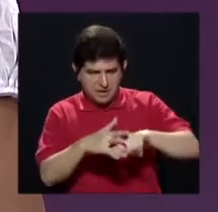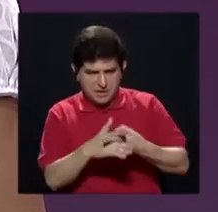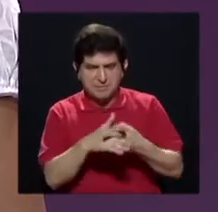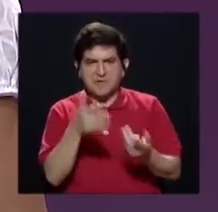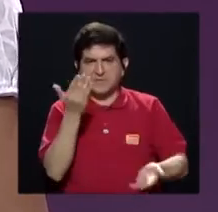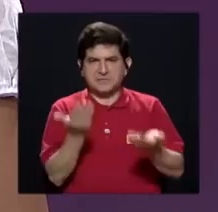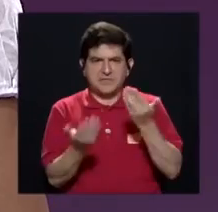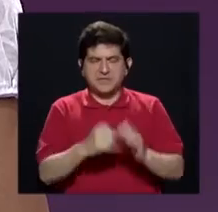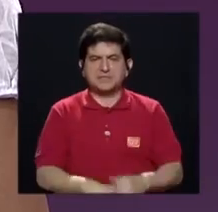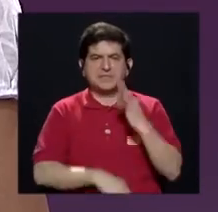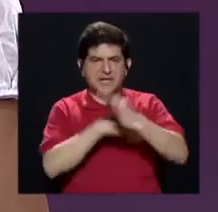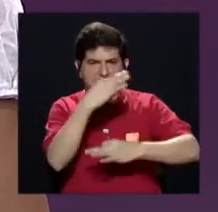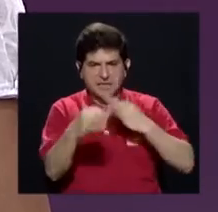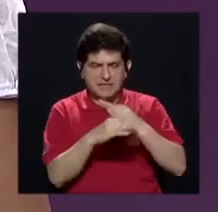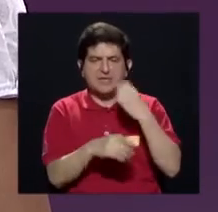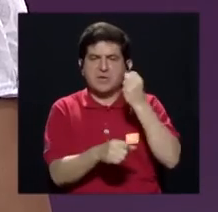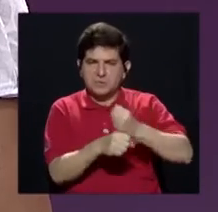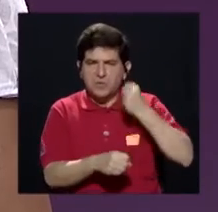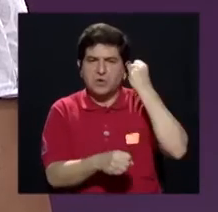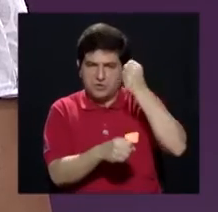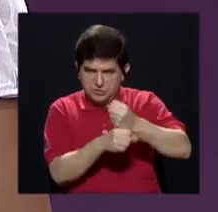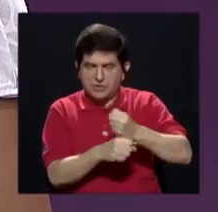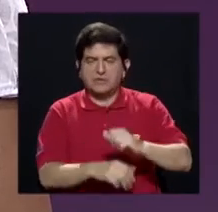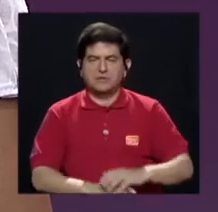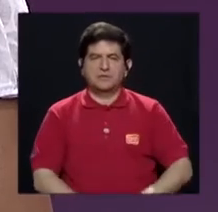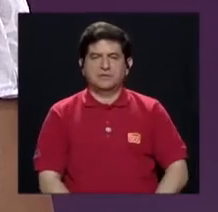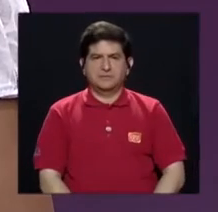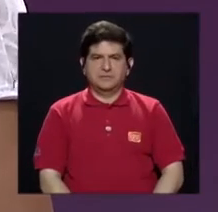hacer este tipo de trabajo,